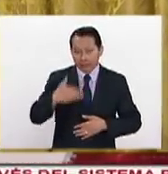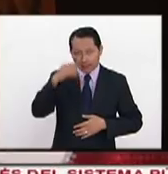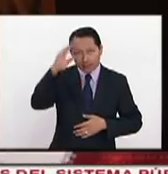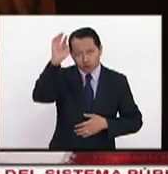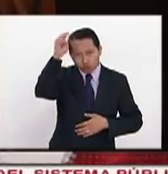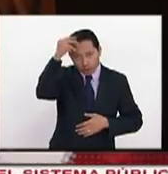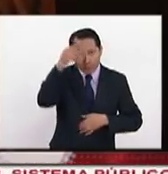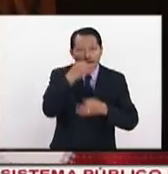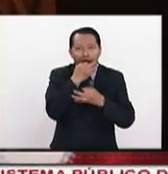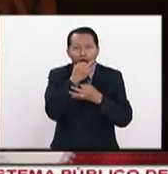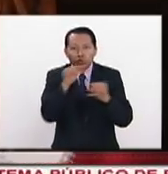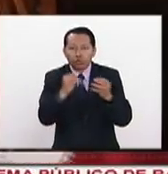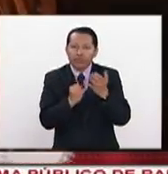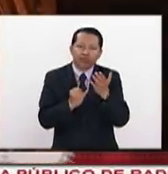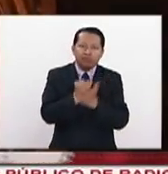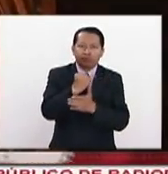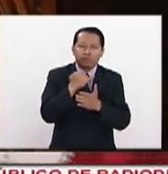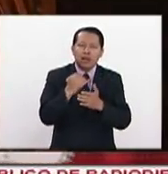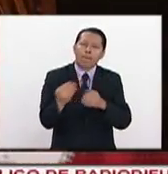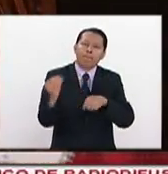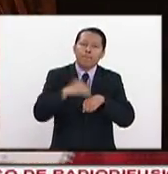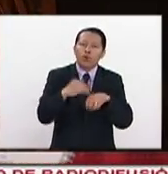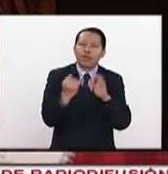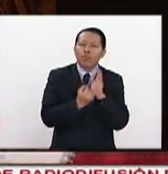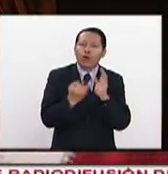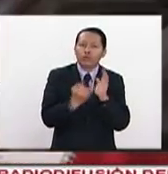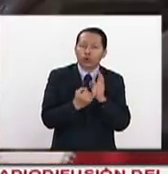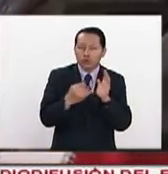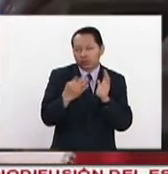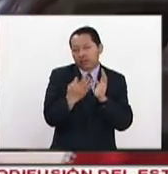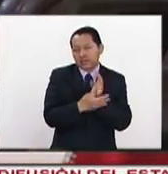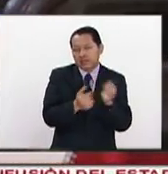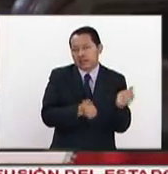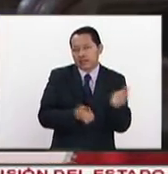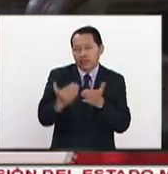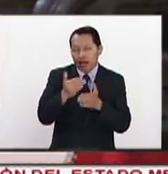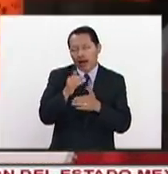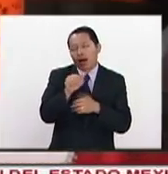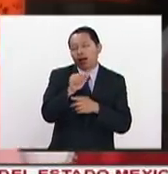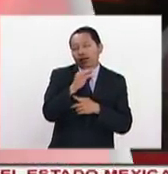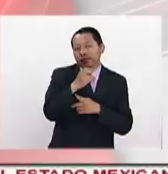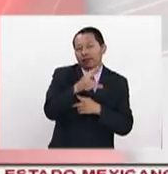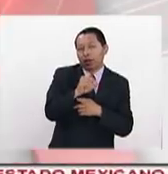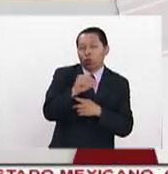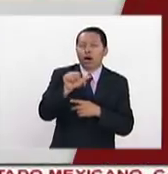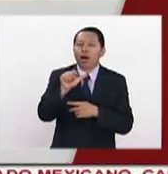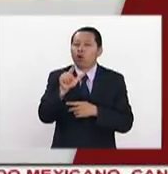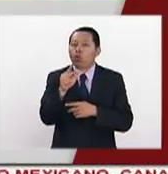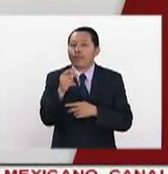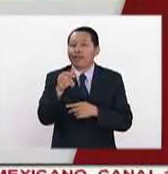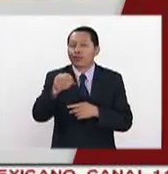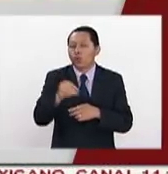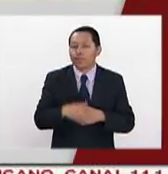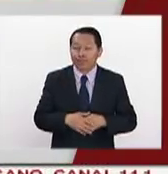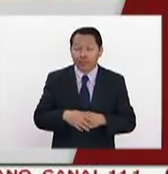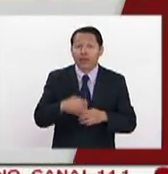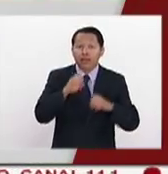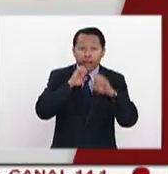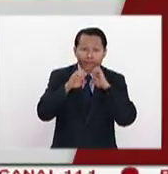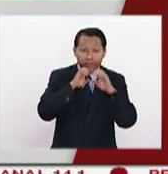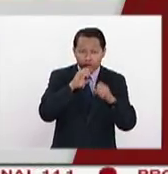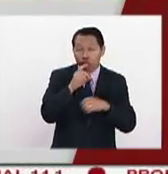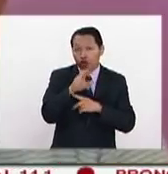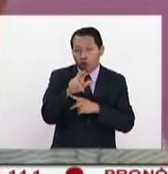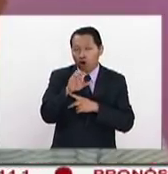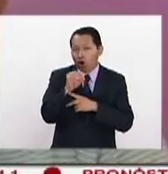Donald Trump anunció la decisión de imponer aranceles para importaciones de acero y aluminio. En entrevista con el doctor